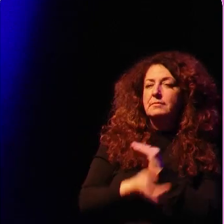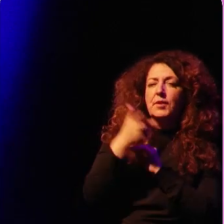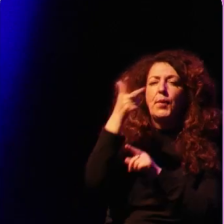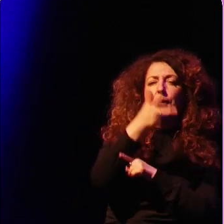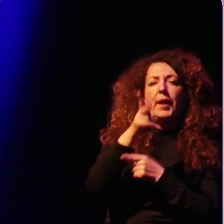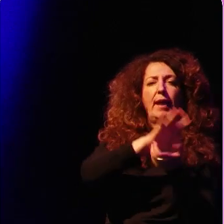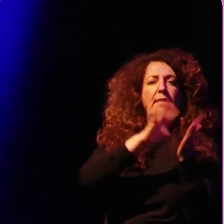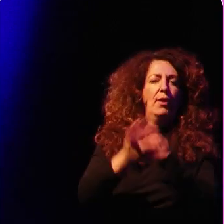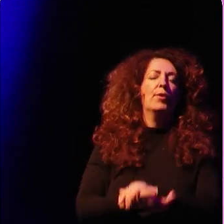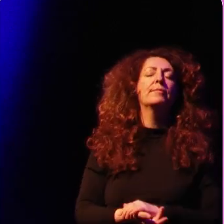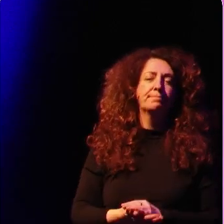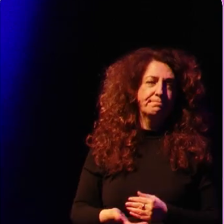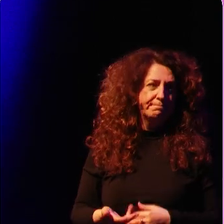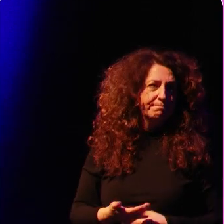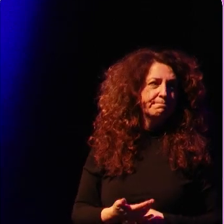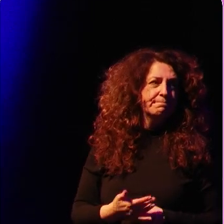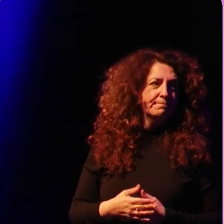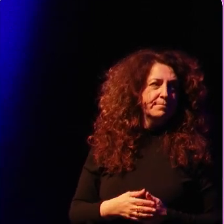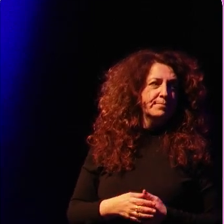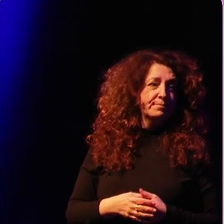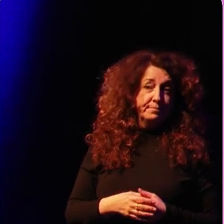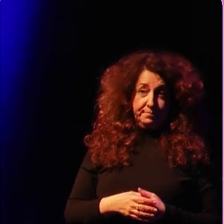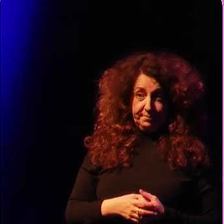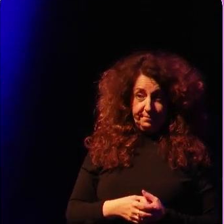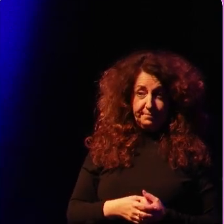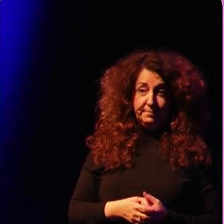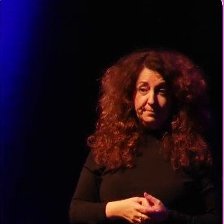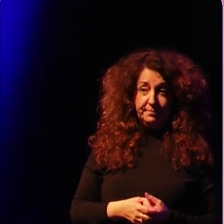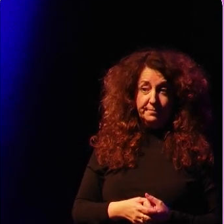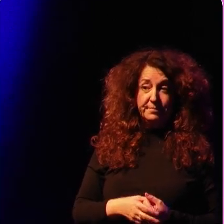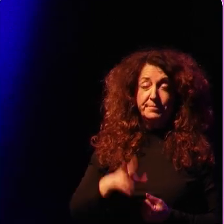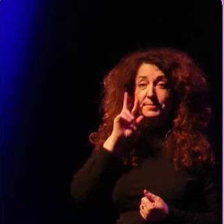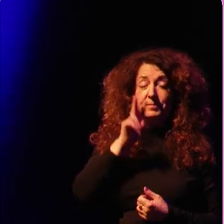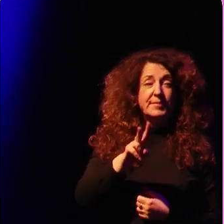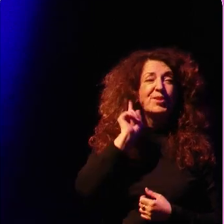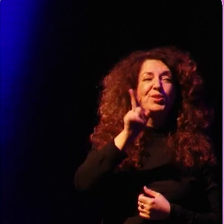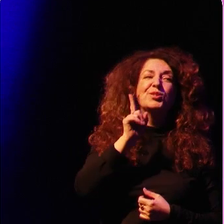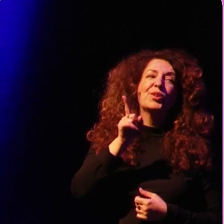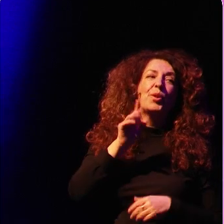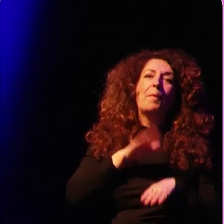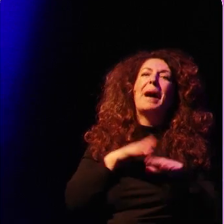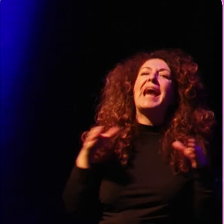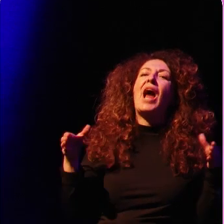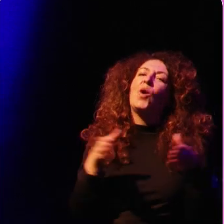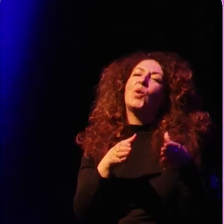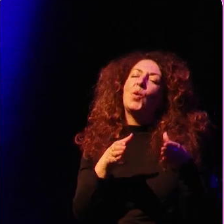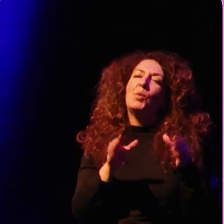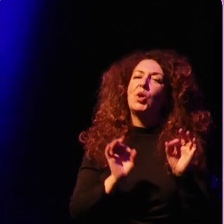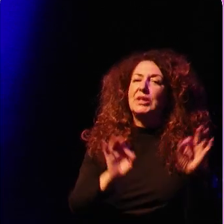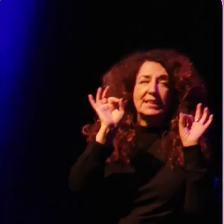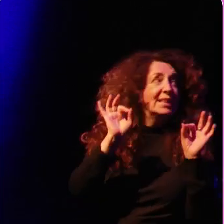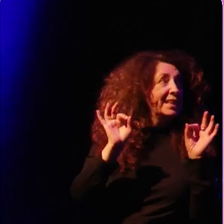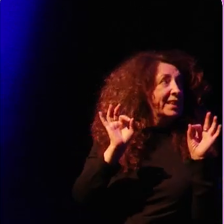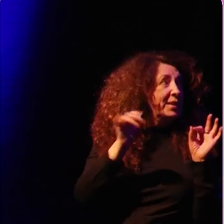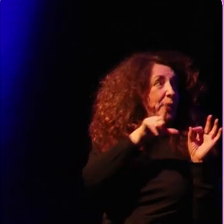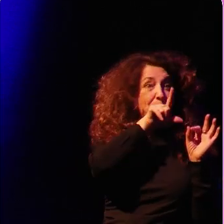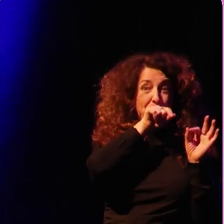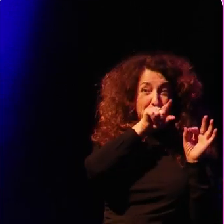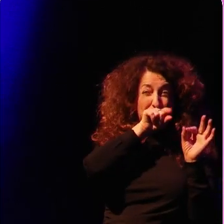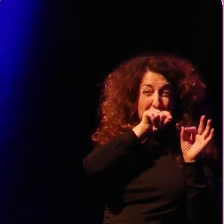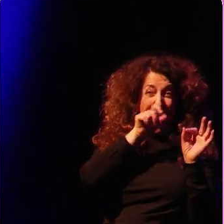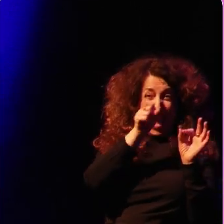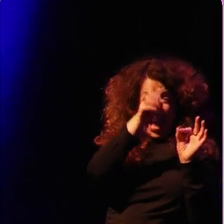vídeo. Bien, por ahora solamente para un grupo selecto. El pájaro del medio es